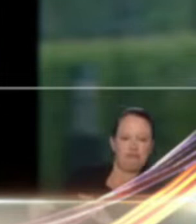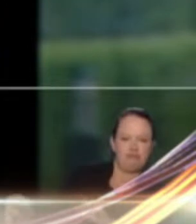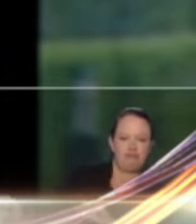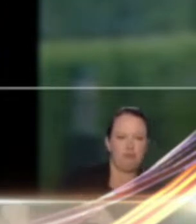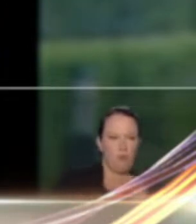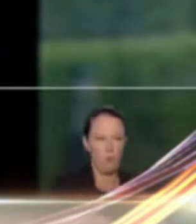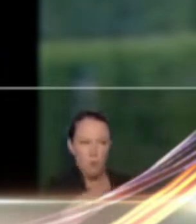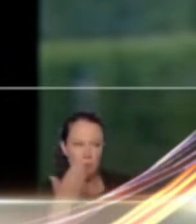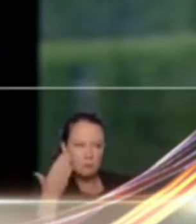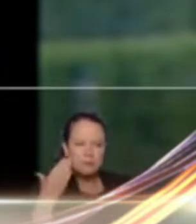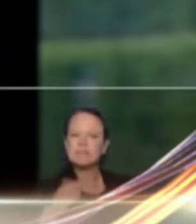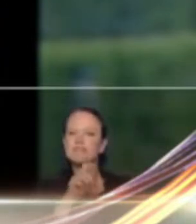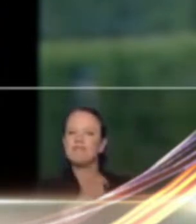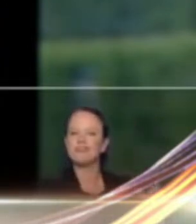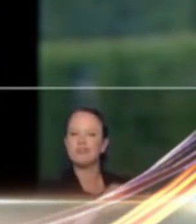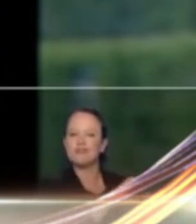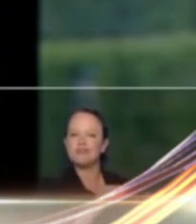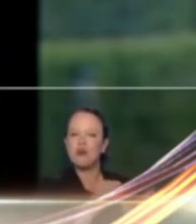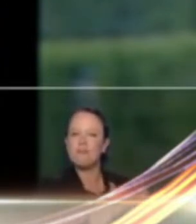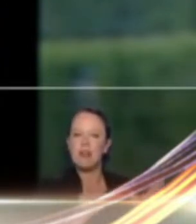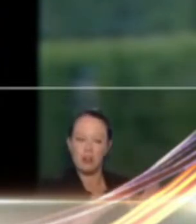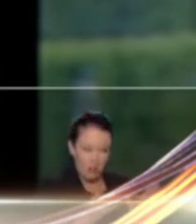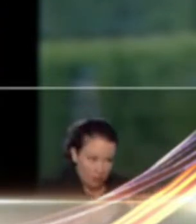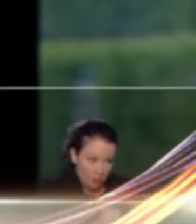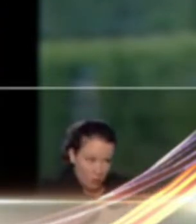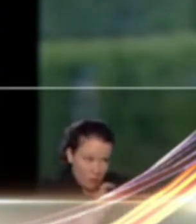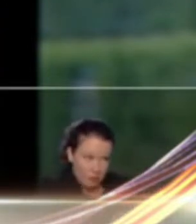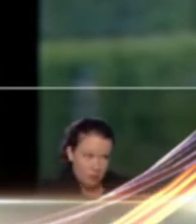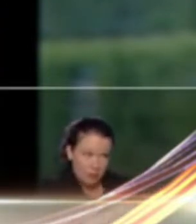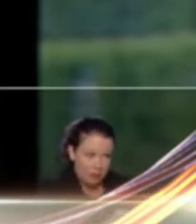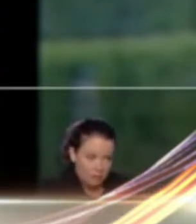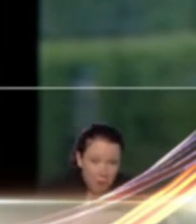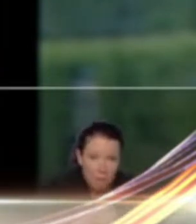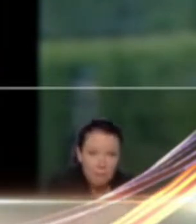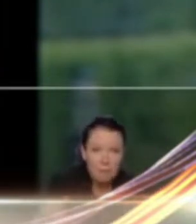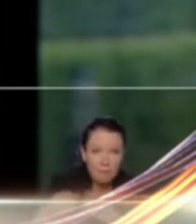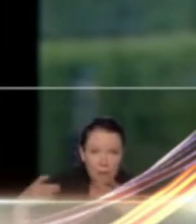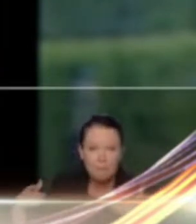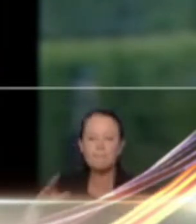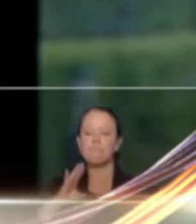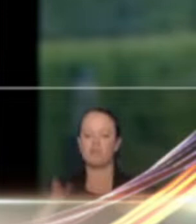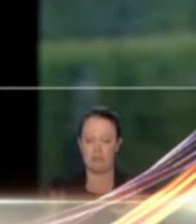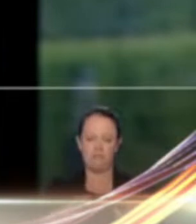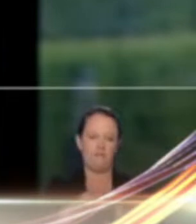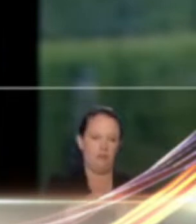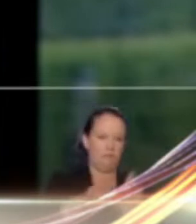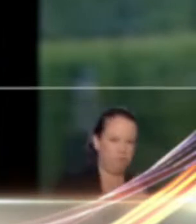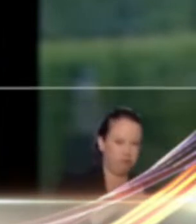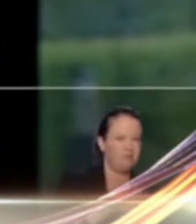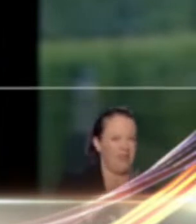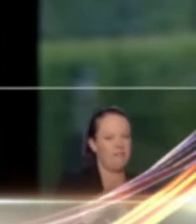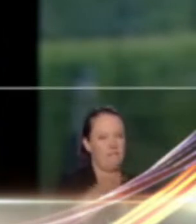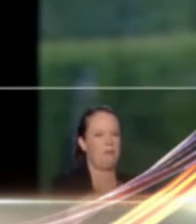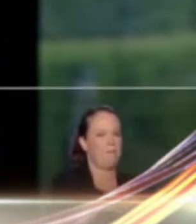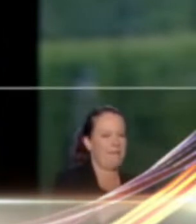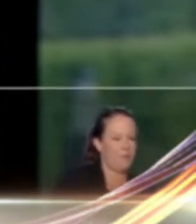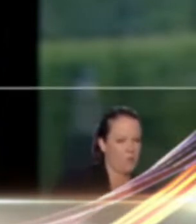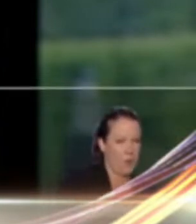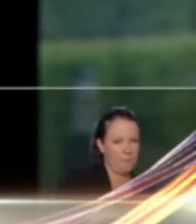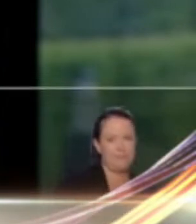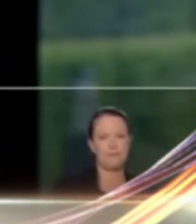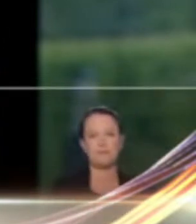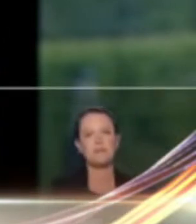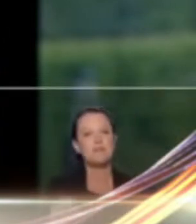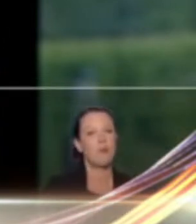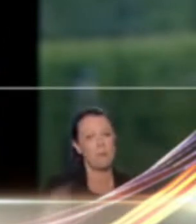Nuestra aproximación será muy simple. Para todos tendremos el mismo mecanismo, reconocer el civismo y aplicar las restricciones a